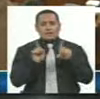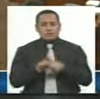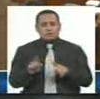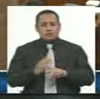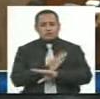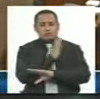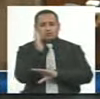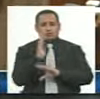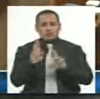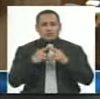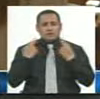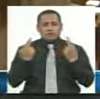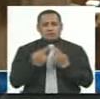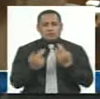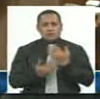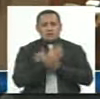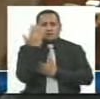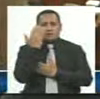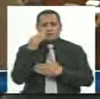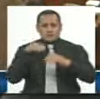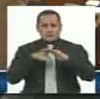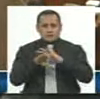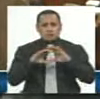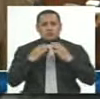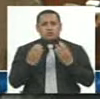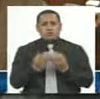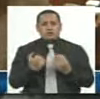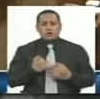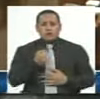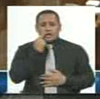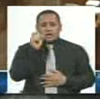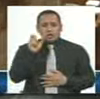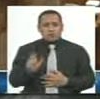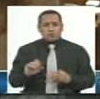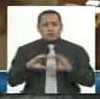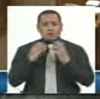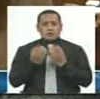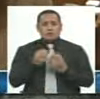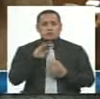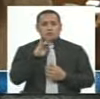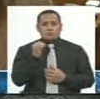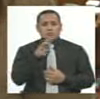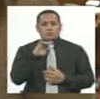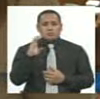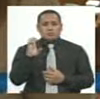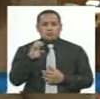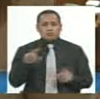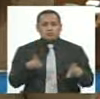durante la sesión diurna del Pleno del Congreso, el congresista Carlos Bruce